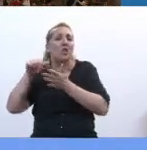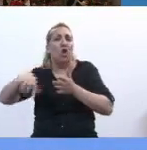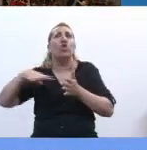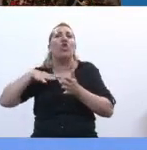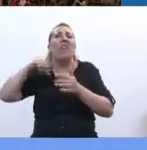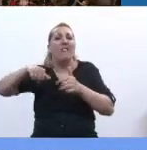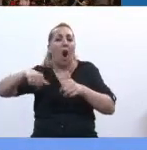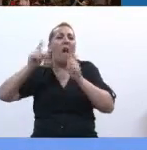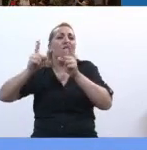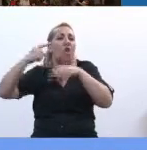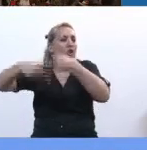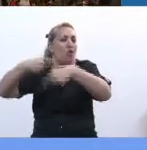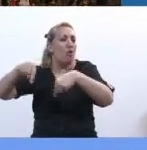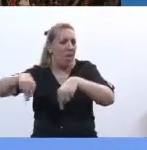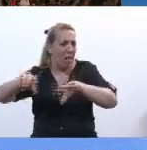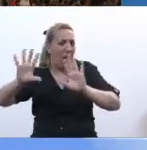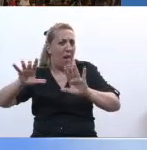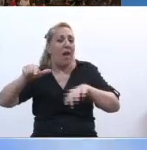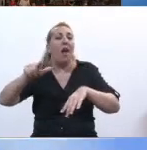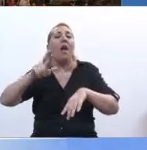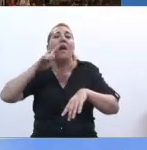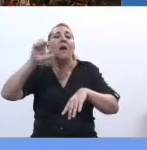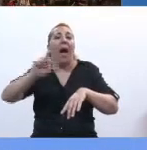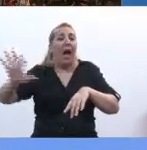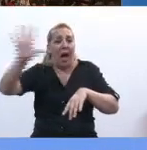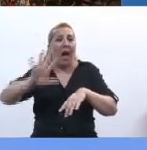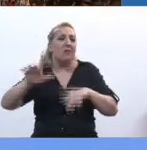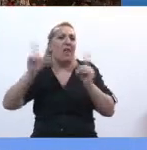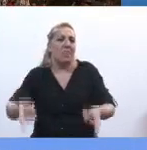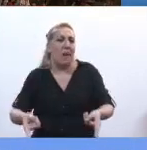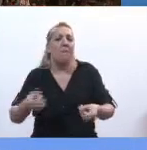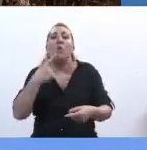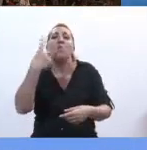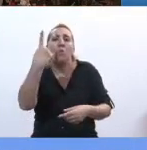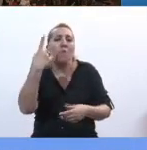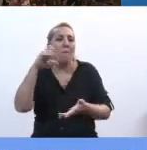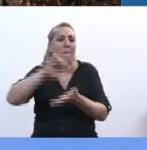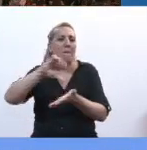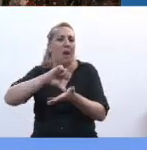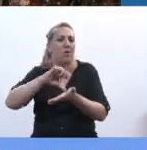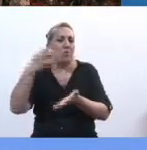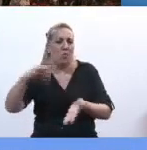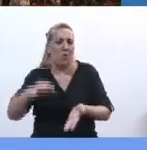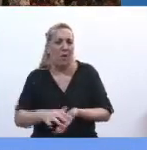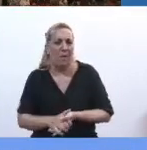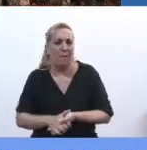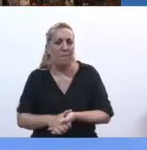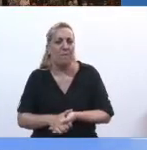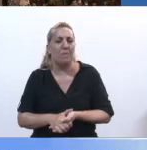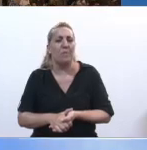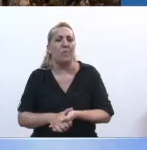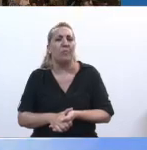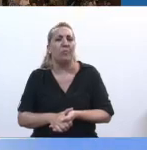y el movimiento general de occidente deja de ser revolución general de hecho en un solo país que tiene hoy entonces